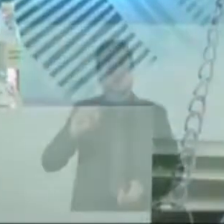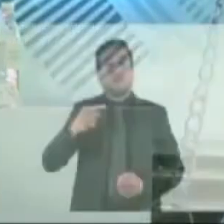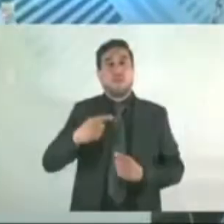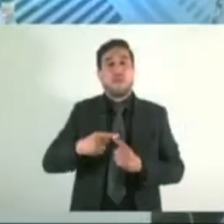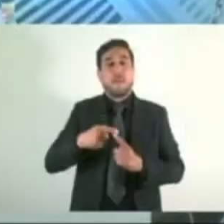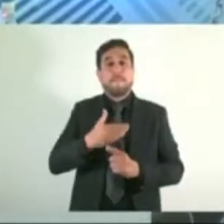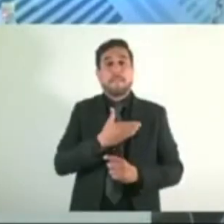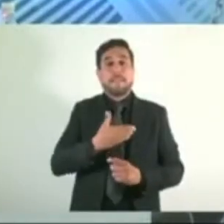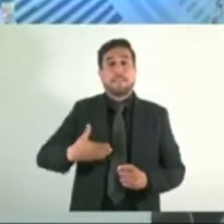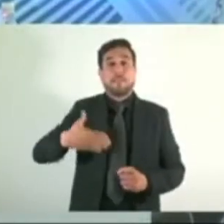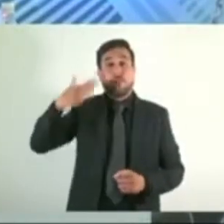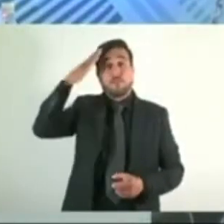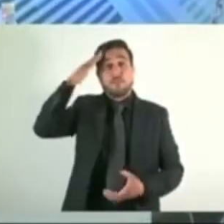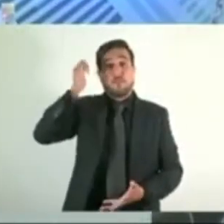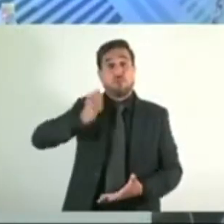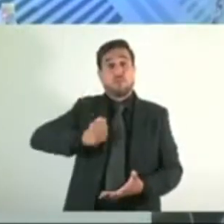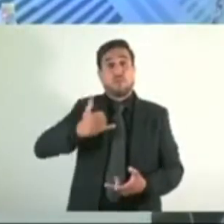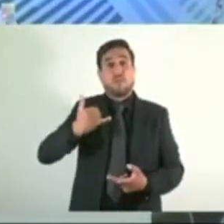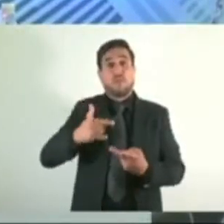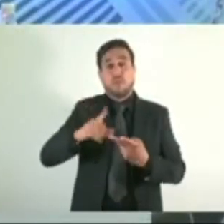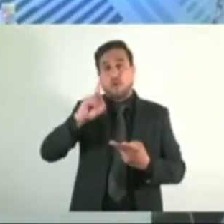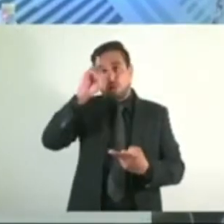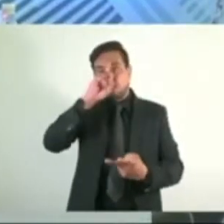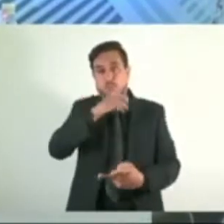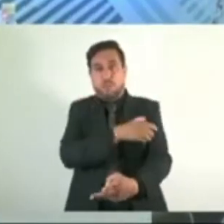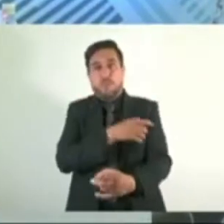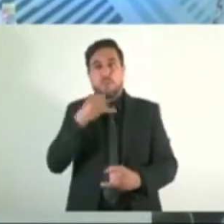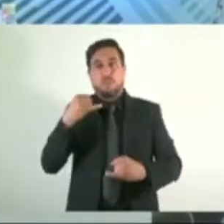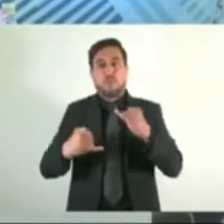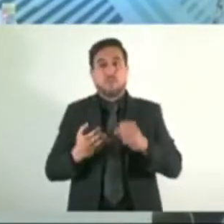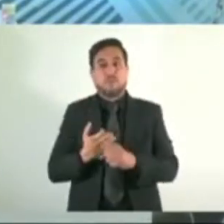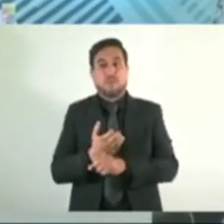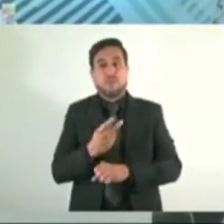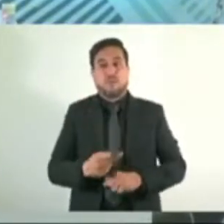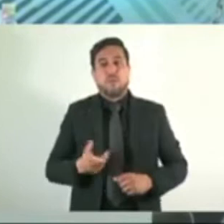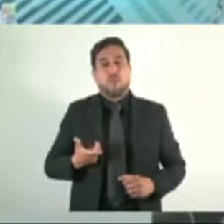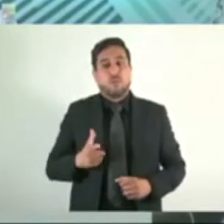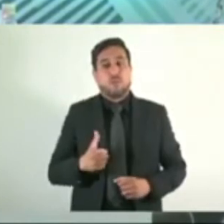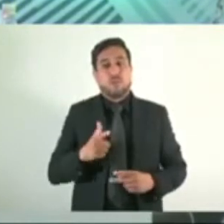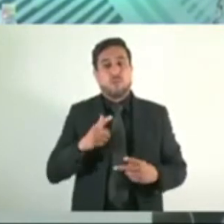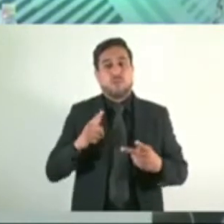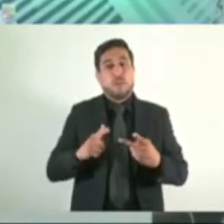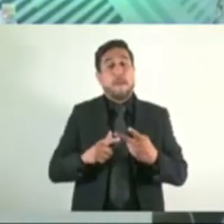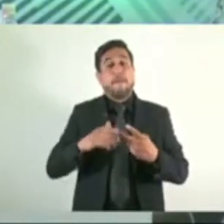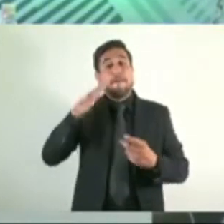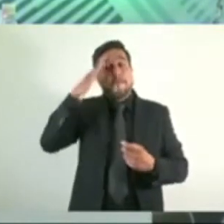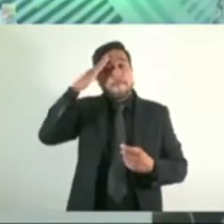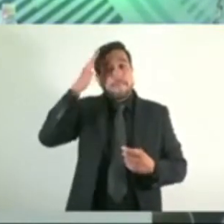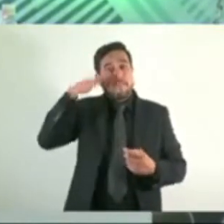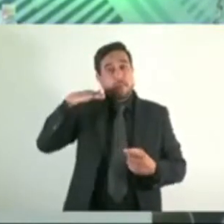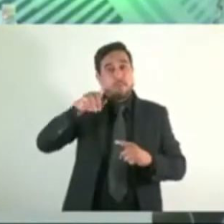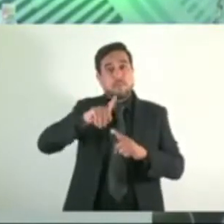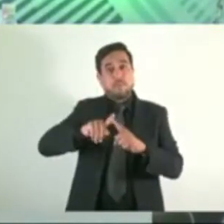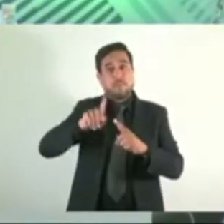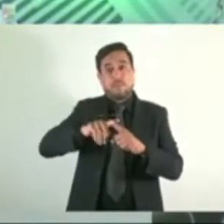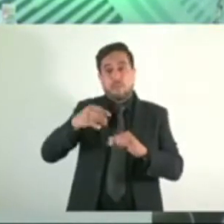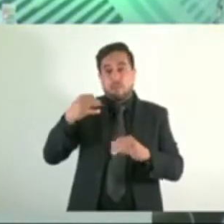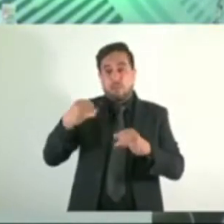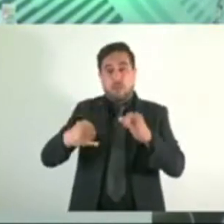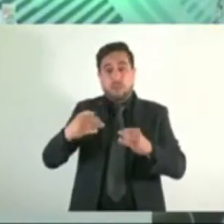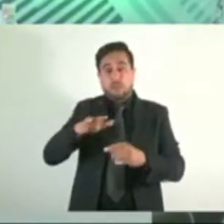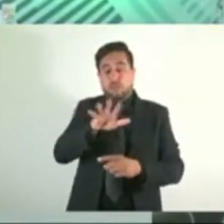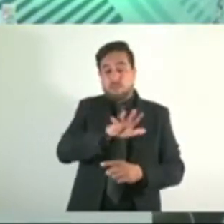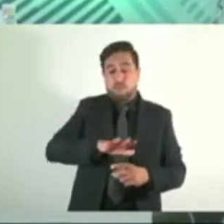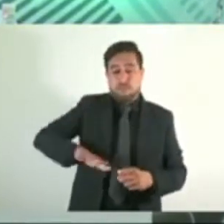Justicia y del Consejo del Poder Judicial del Estado de Guanajuato, a los magistrados del Supremo Tribunal de Justicia